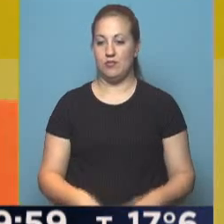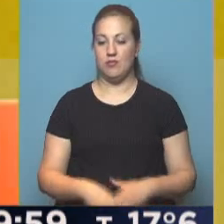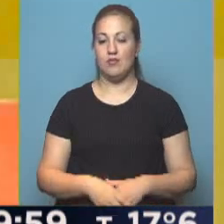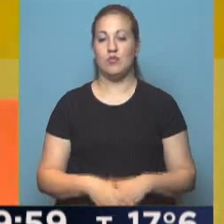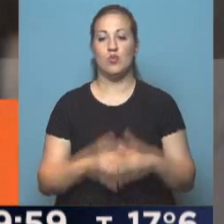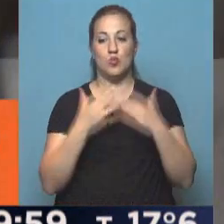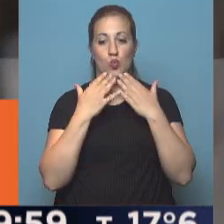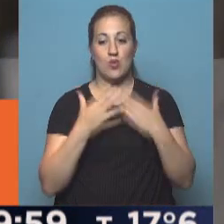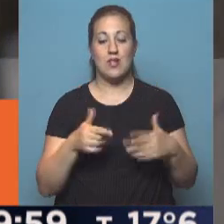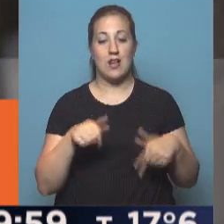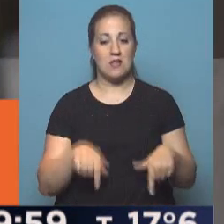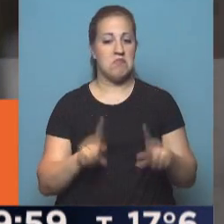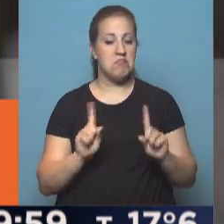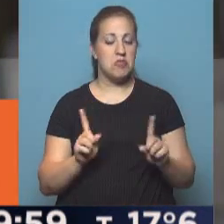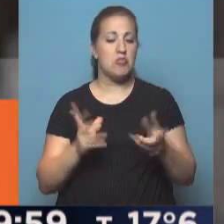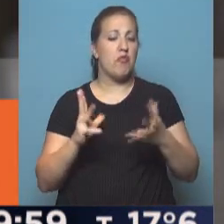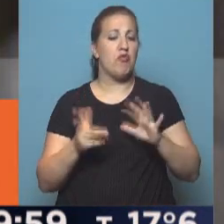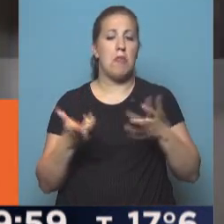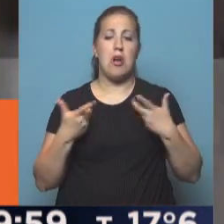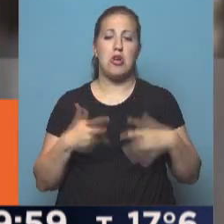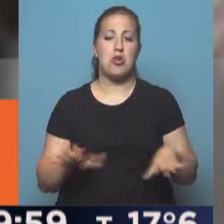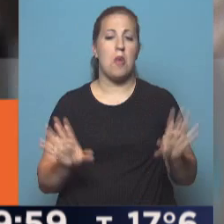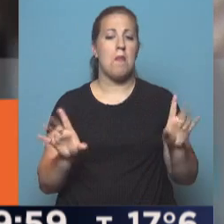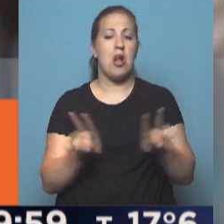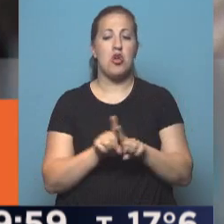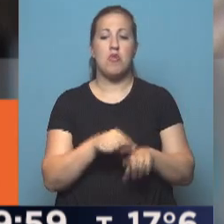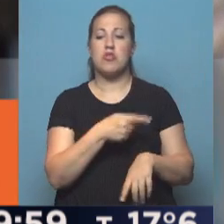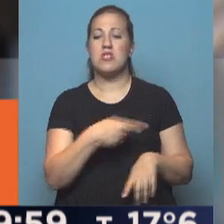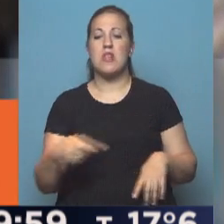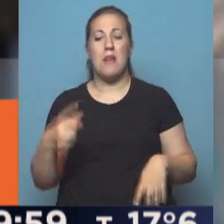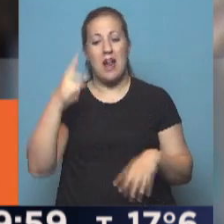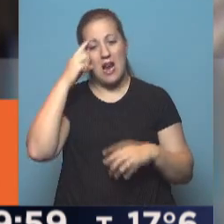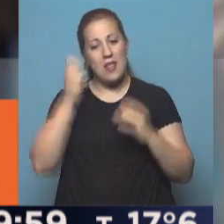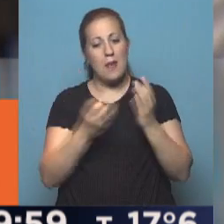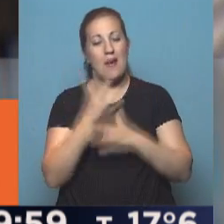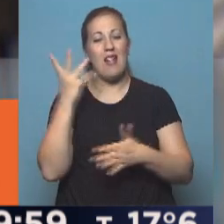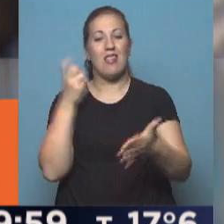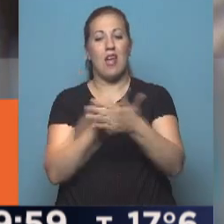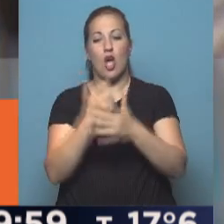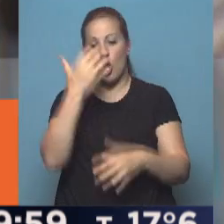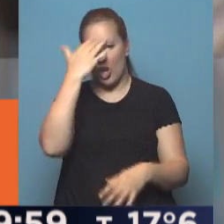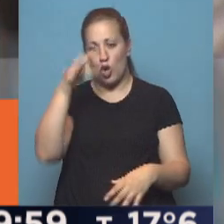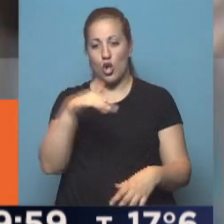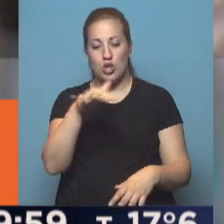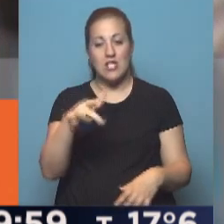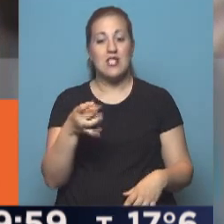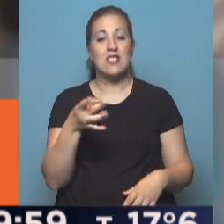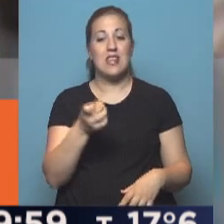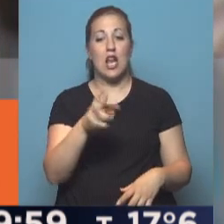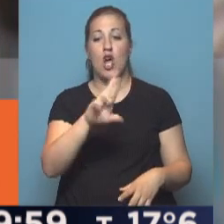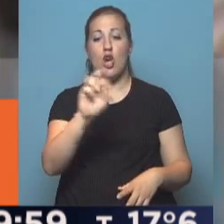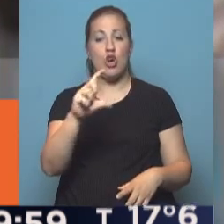Muchas gracias. Este es el panorama normal de cualquier día de semana a las 10 de la mañana en la terminal de Constitución. Los servicios del ferrocarril